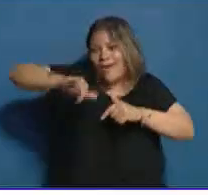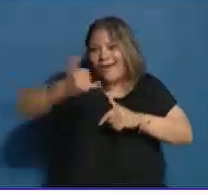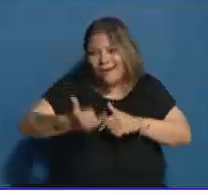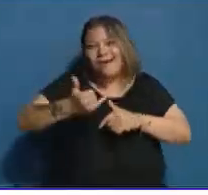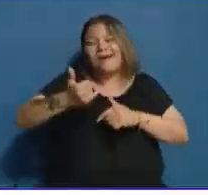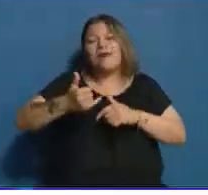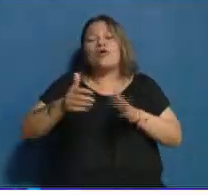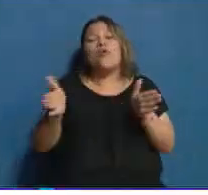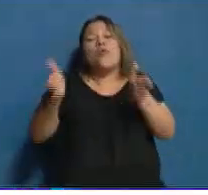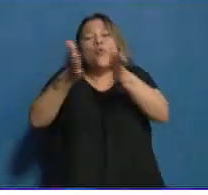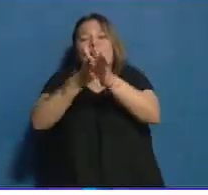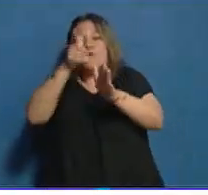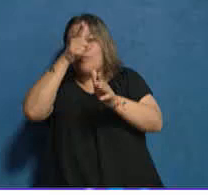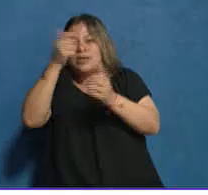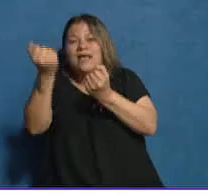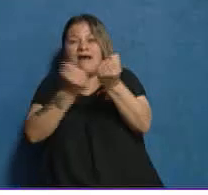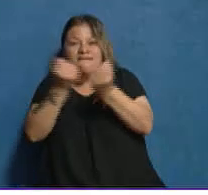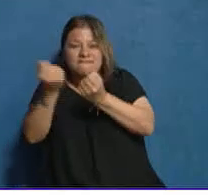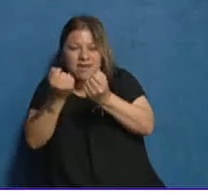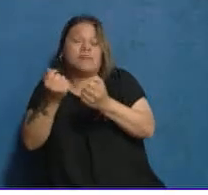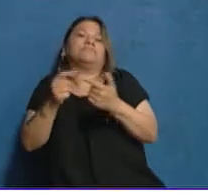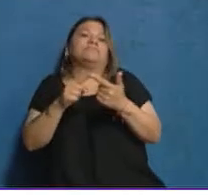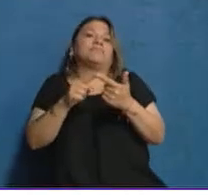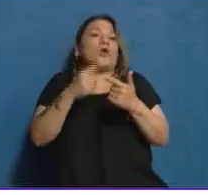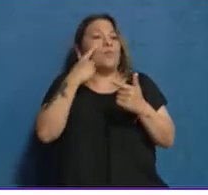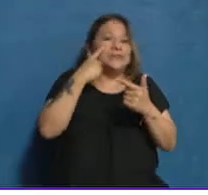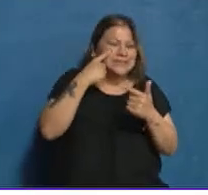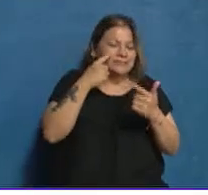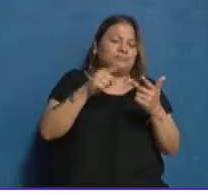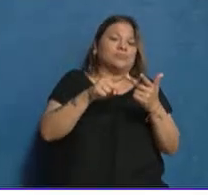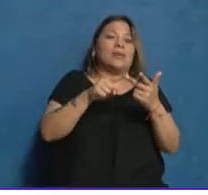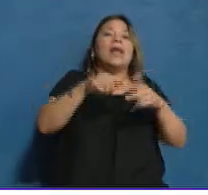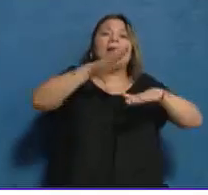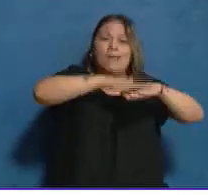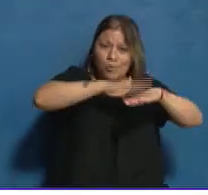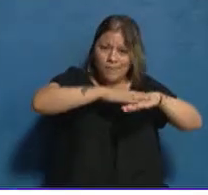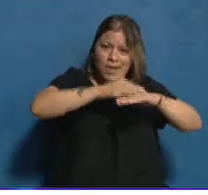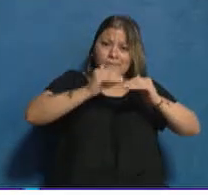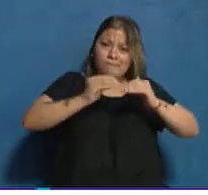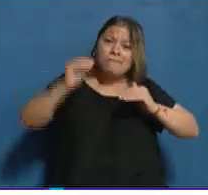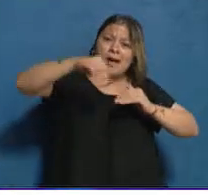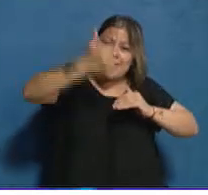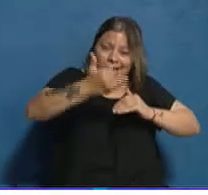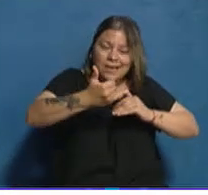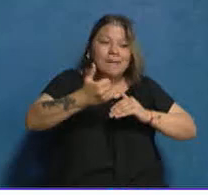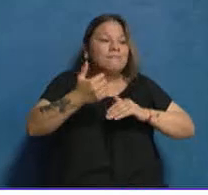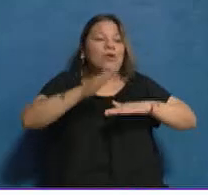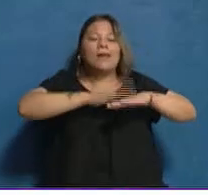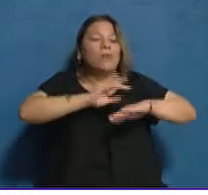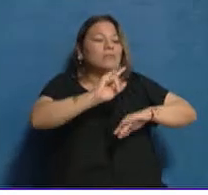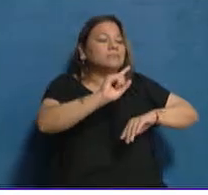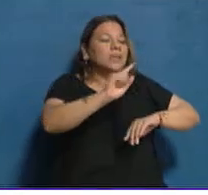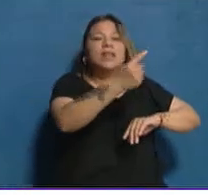trabaja con la policía vial, con los tránsitos con tránsito a través de los municipios, que hay una responsabilidad mayor. Pero la responsabilidad individual de cada